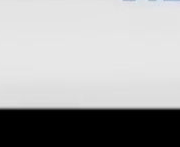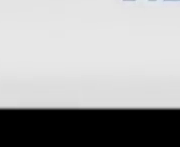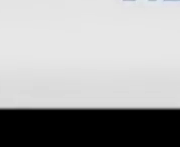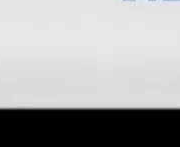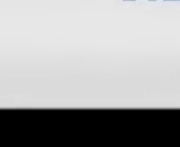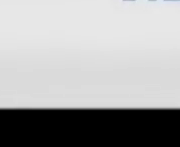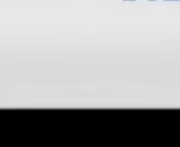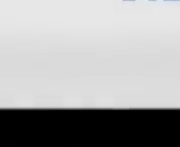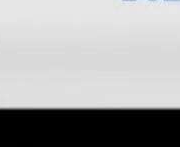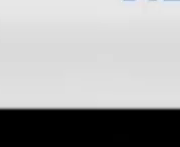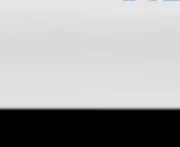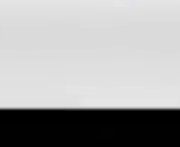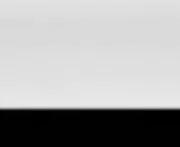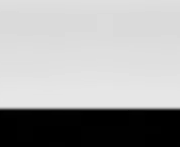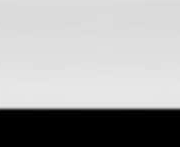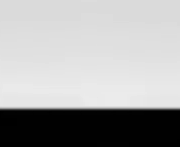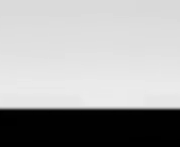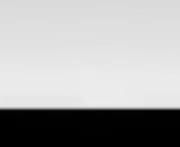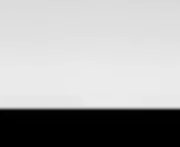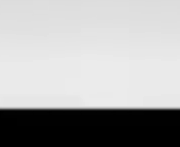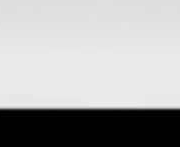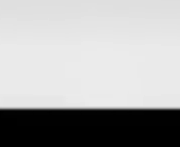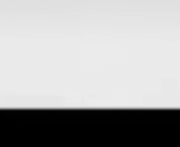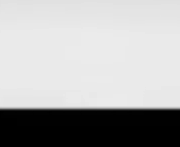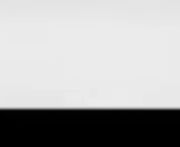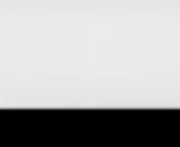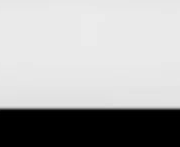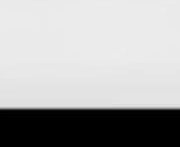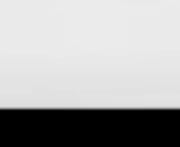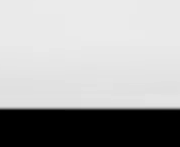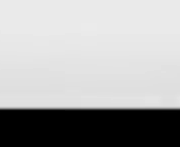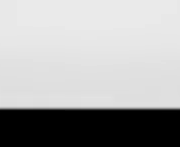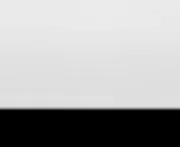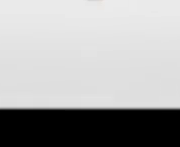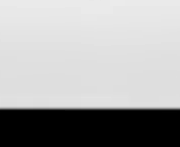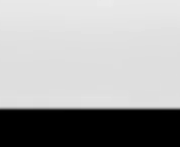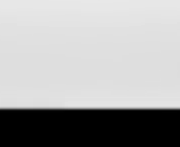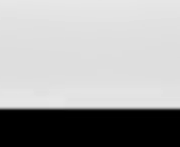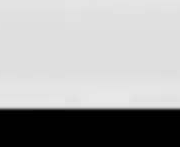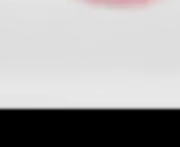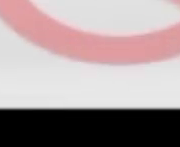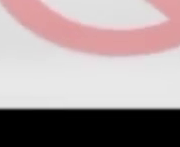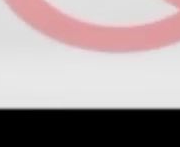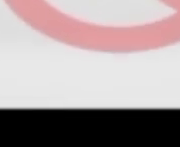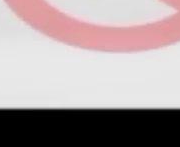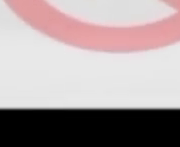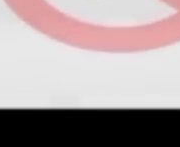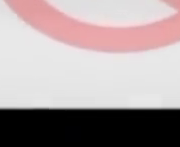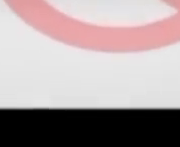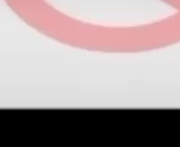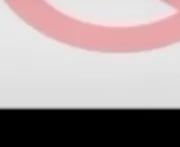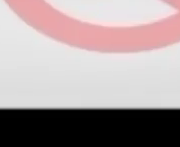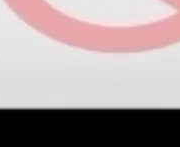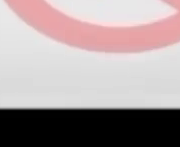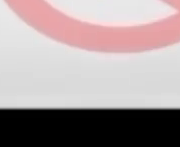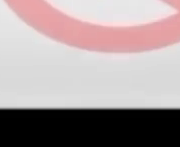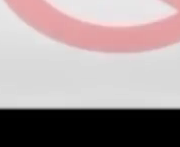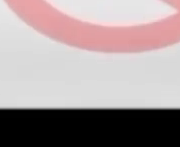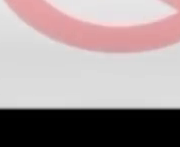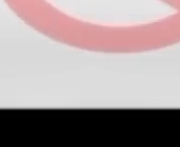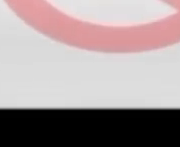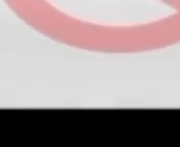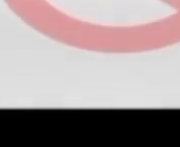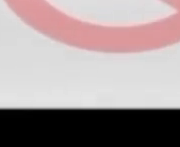de este viernes 2 de febrero inicia el periodo de silencio electoral, por lo que queda prohibida la difusión de cualquier tipo